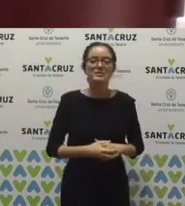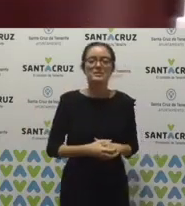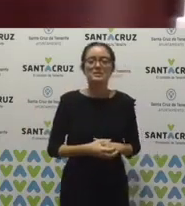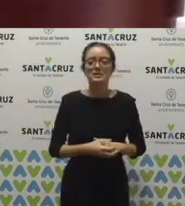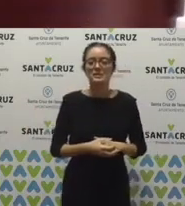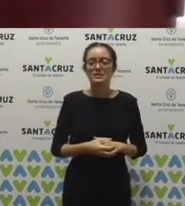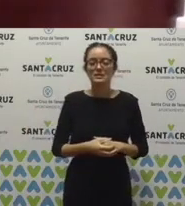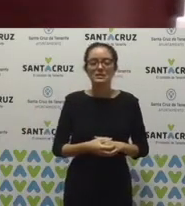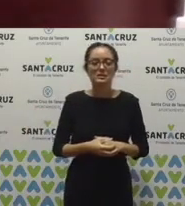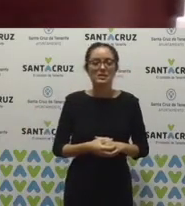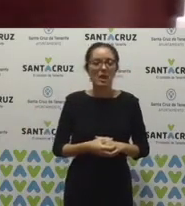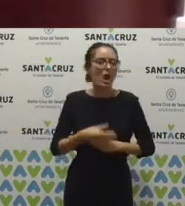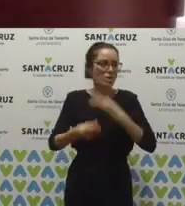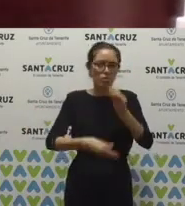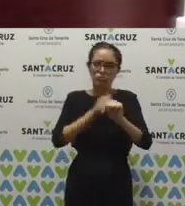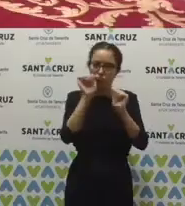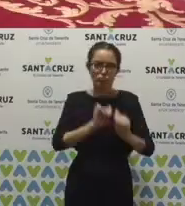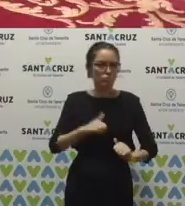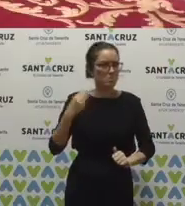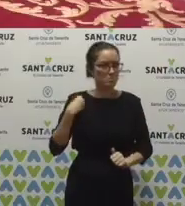y lo hacemos igual